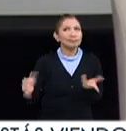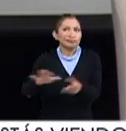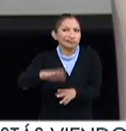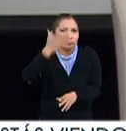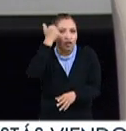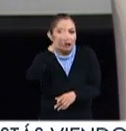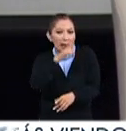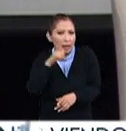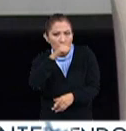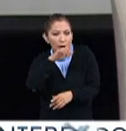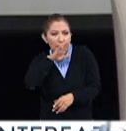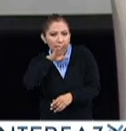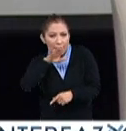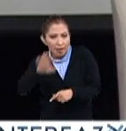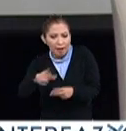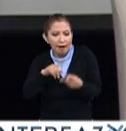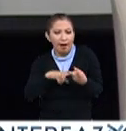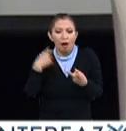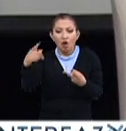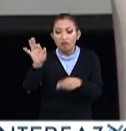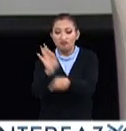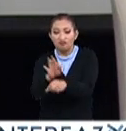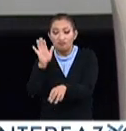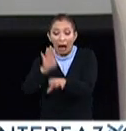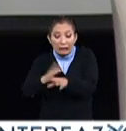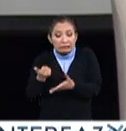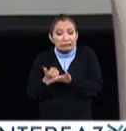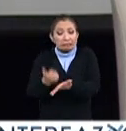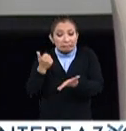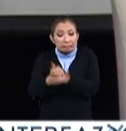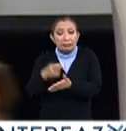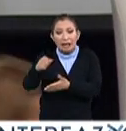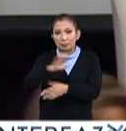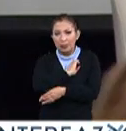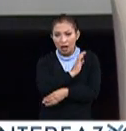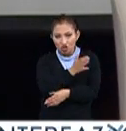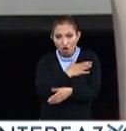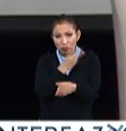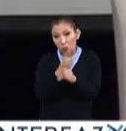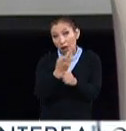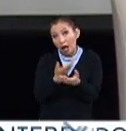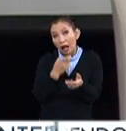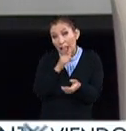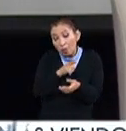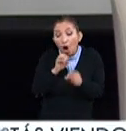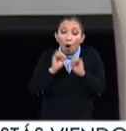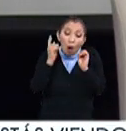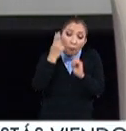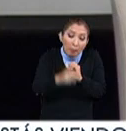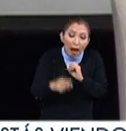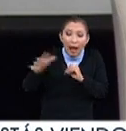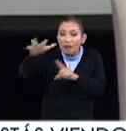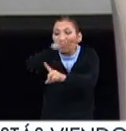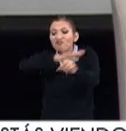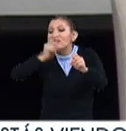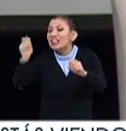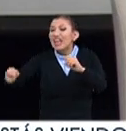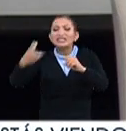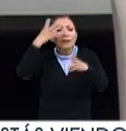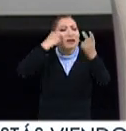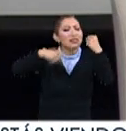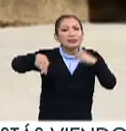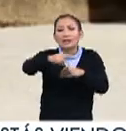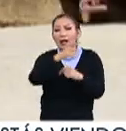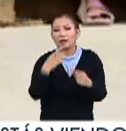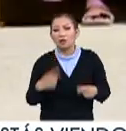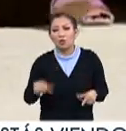la lengua materna, para el fortalecimiento de español como segunda lengua o para la contextualización de